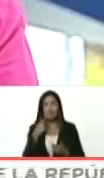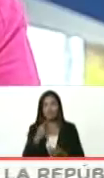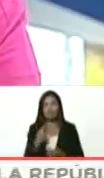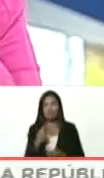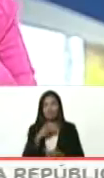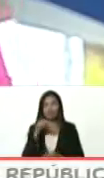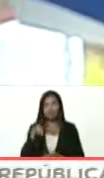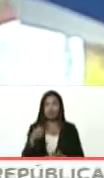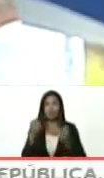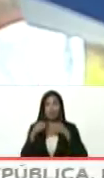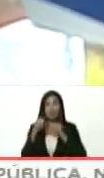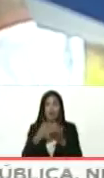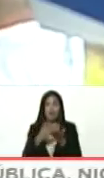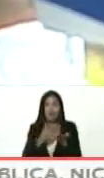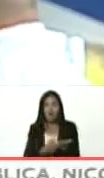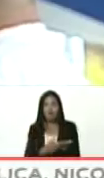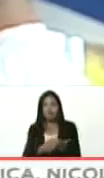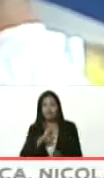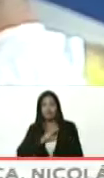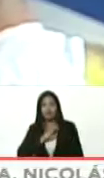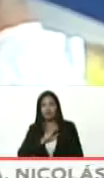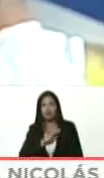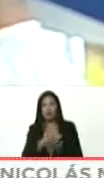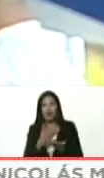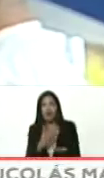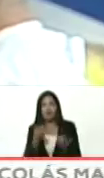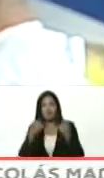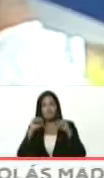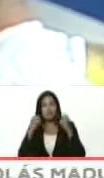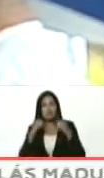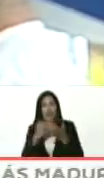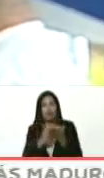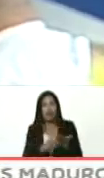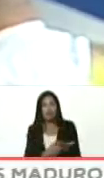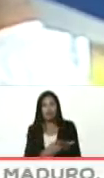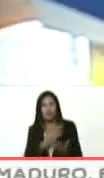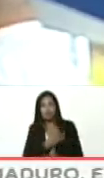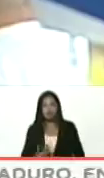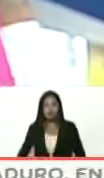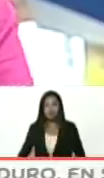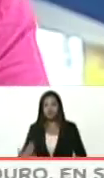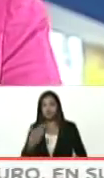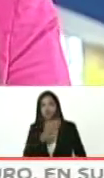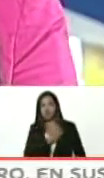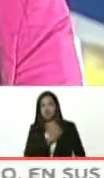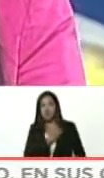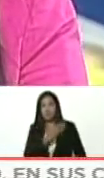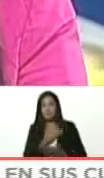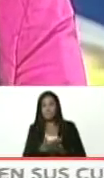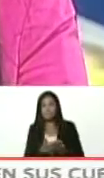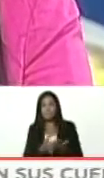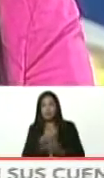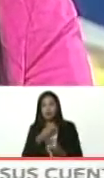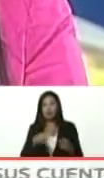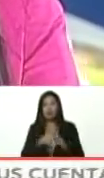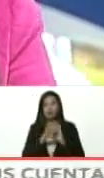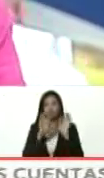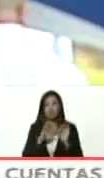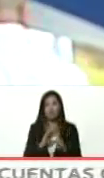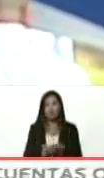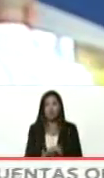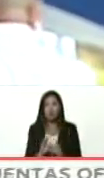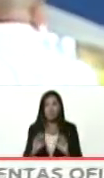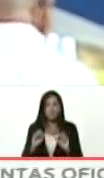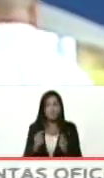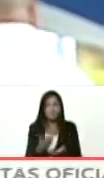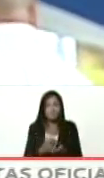esto lo prepararon antes de enero, es decir, esto fue preparado antes de la autoproclamación. Como todo delito tiene fase